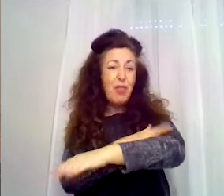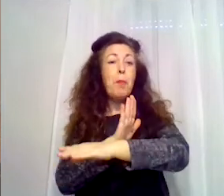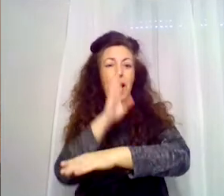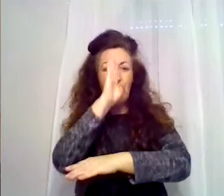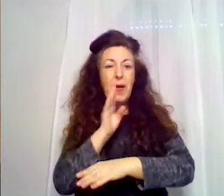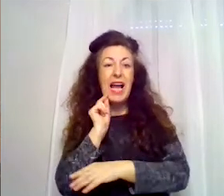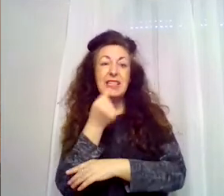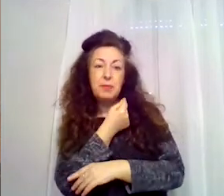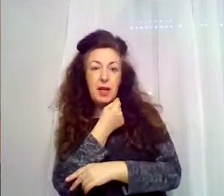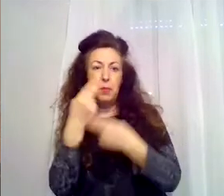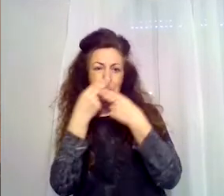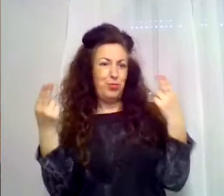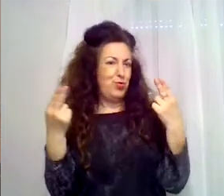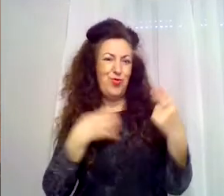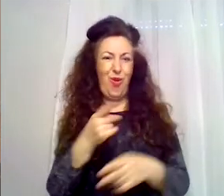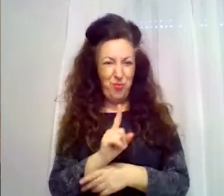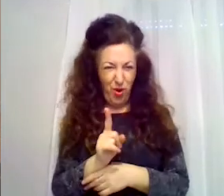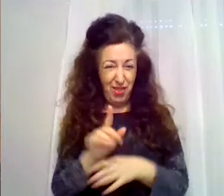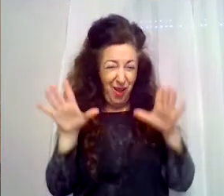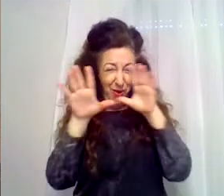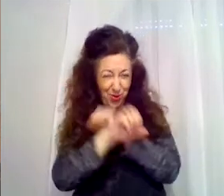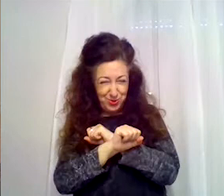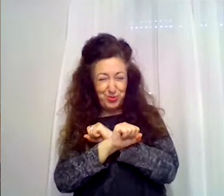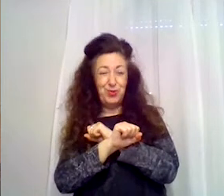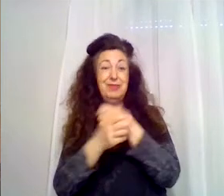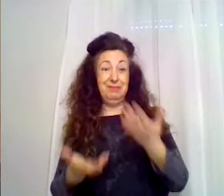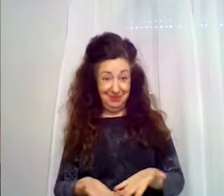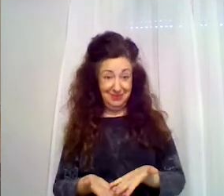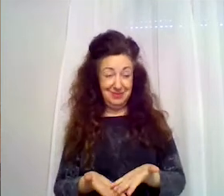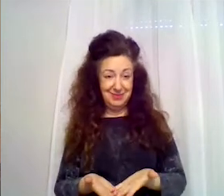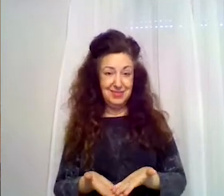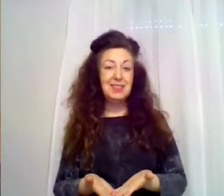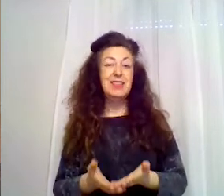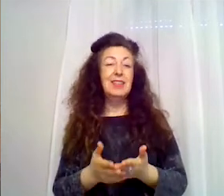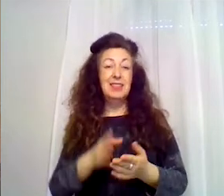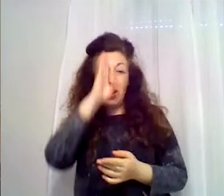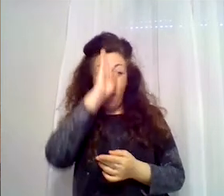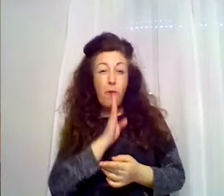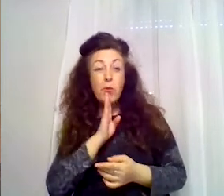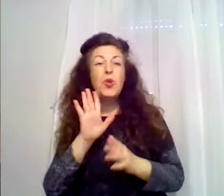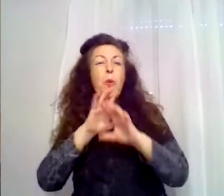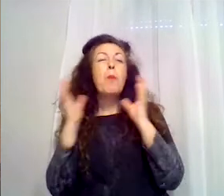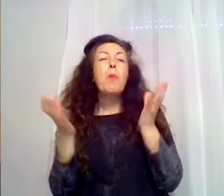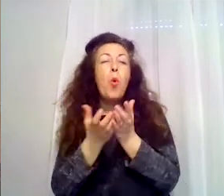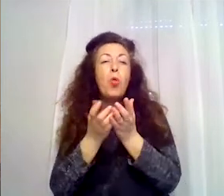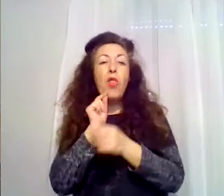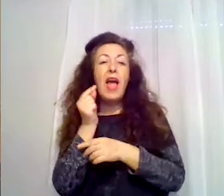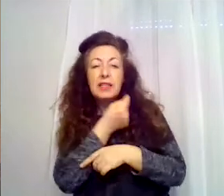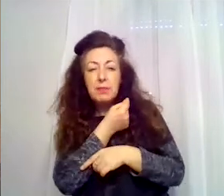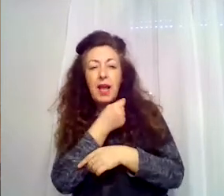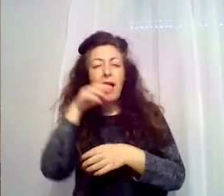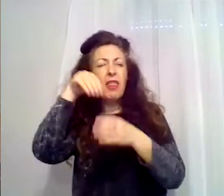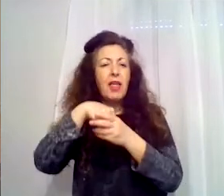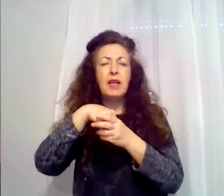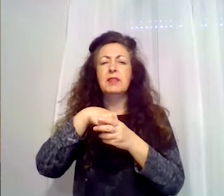traidores, no traidores, estaban a la orden del día. También hay que decir, obviamente, que en aquella época, como se ha dicho al